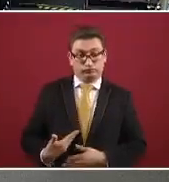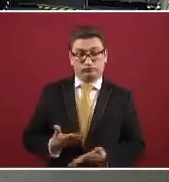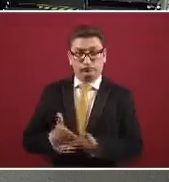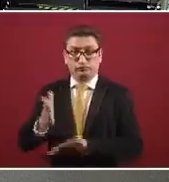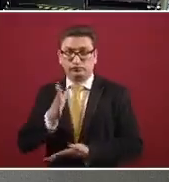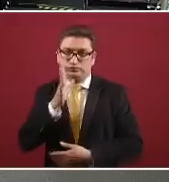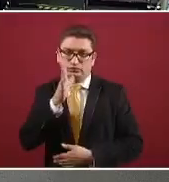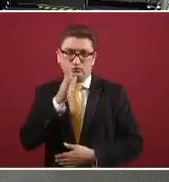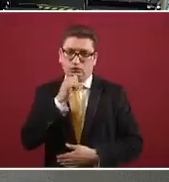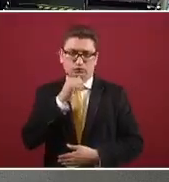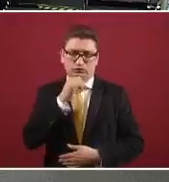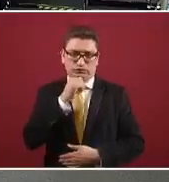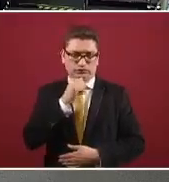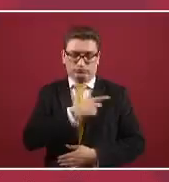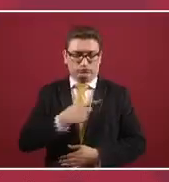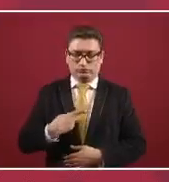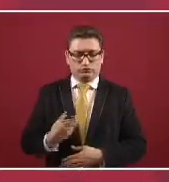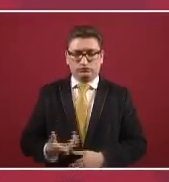ni debe.